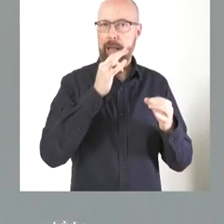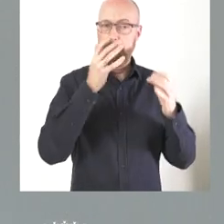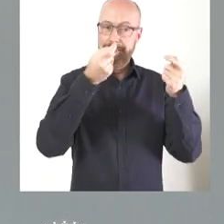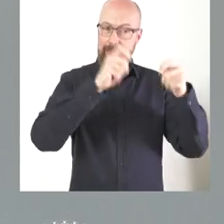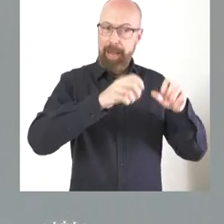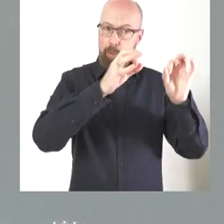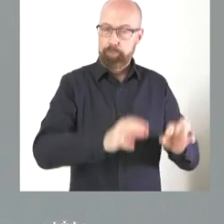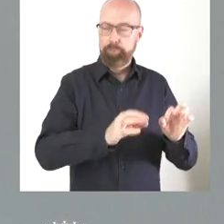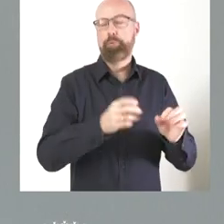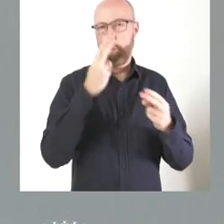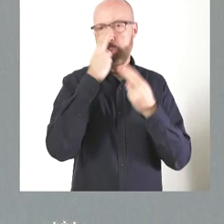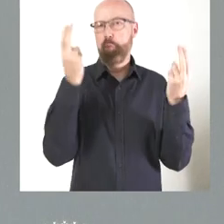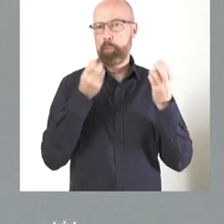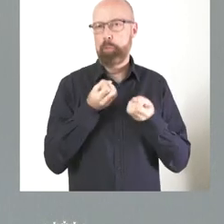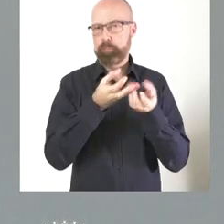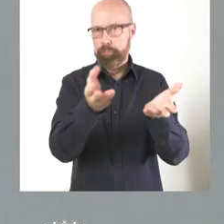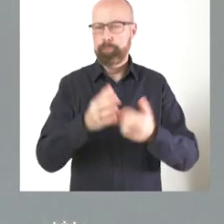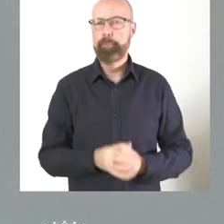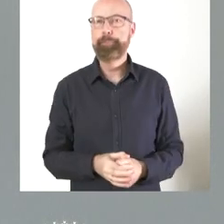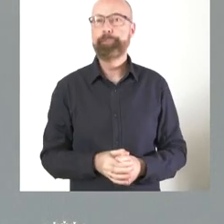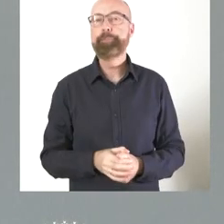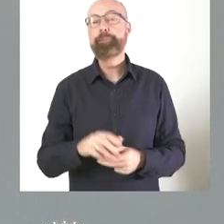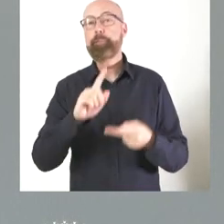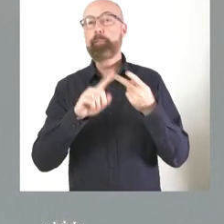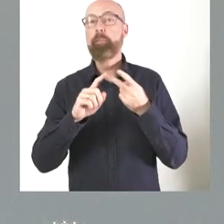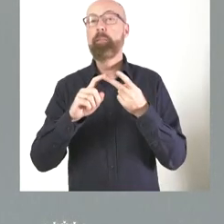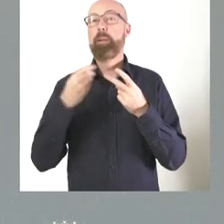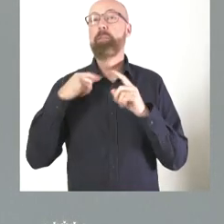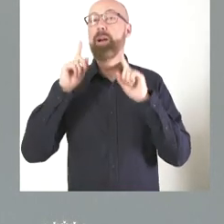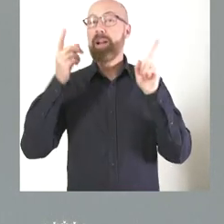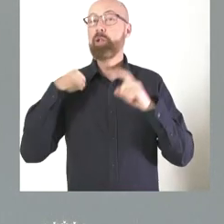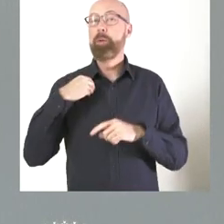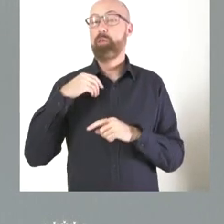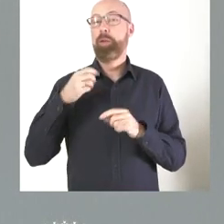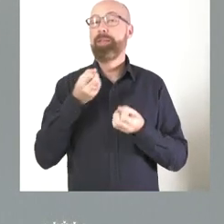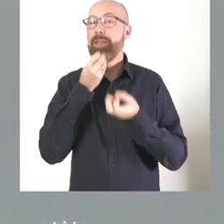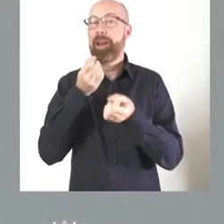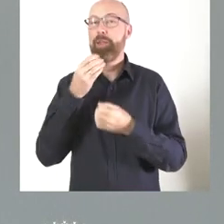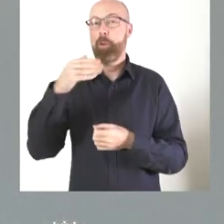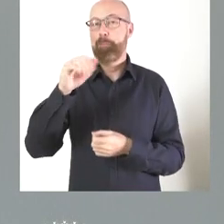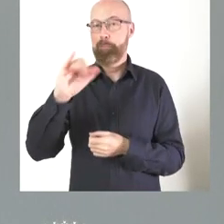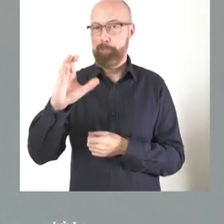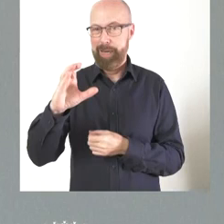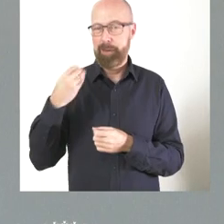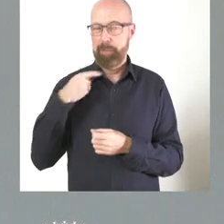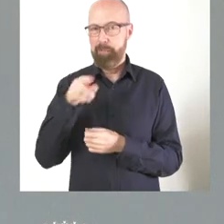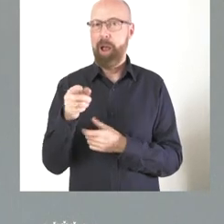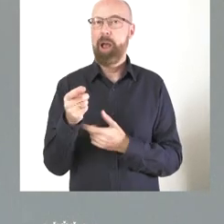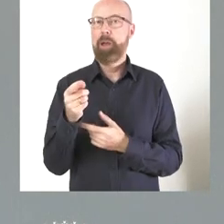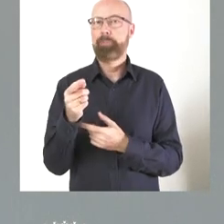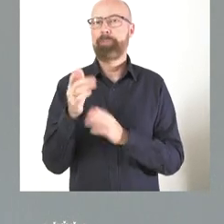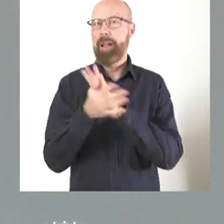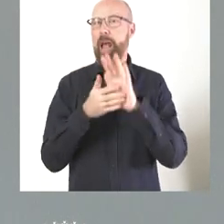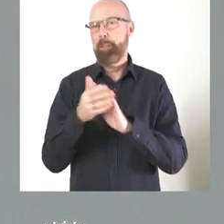público en el caso de la declaración vic que usted me plantea habla de dos cuestiones No